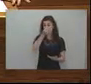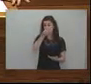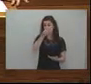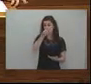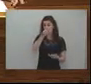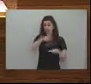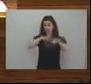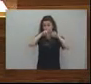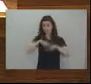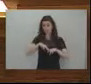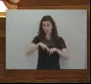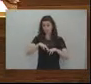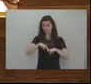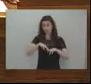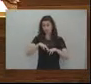auditaría